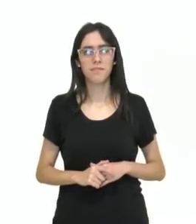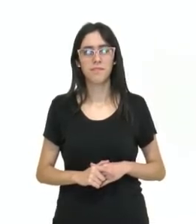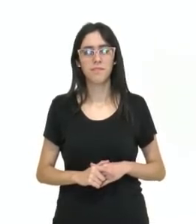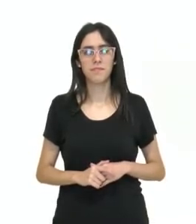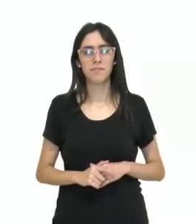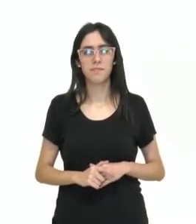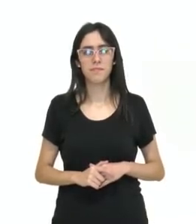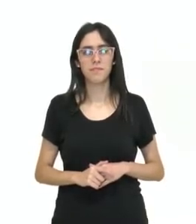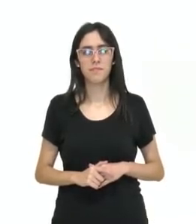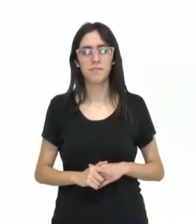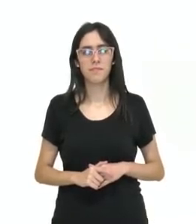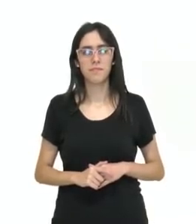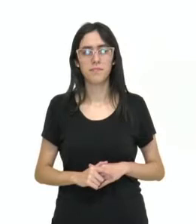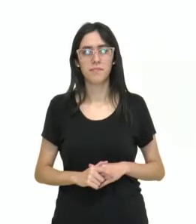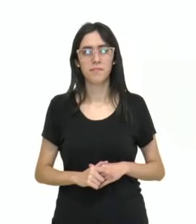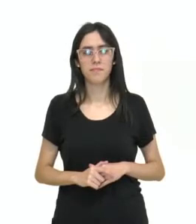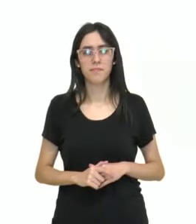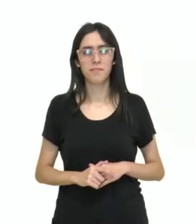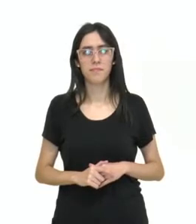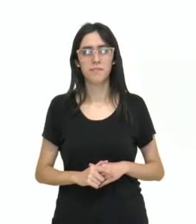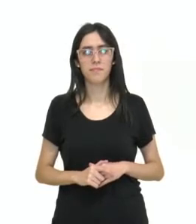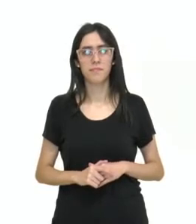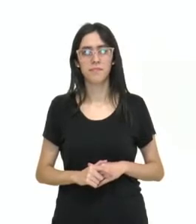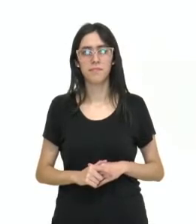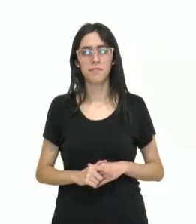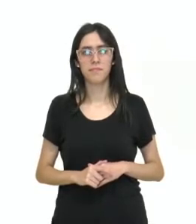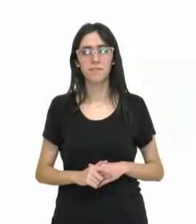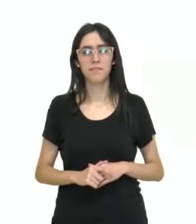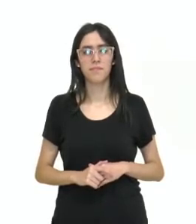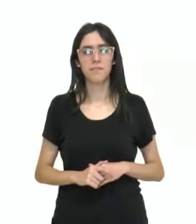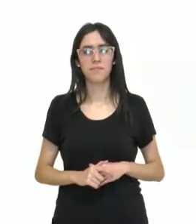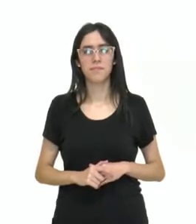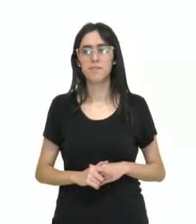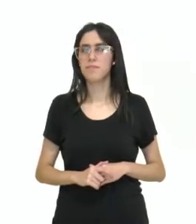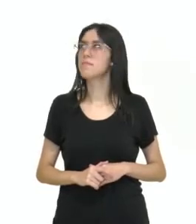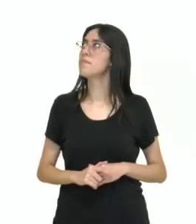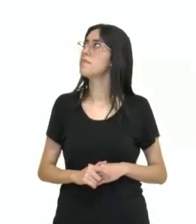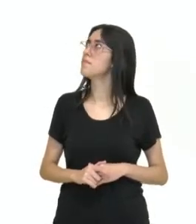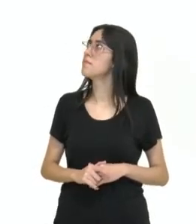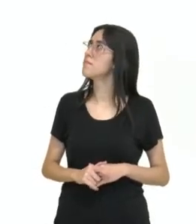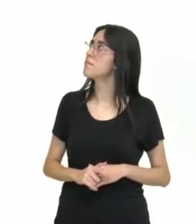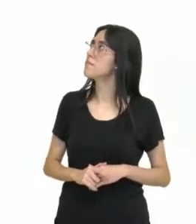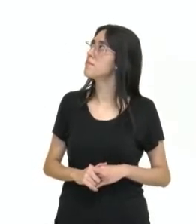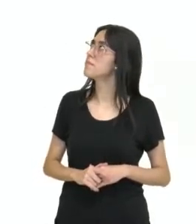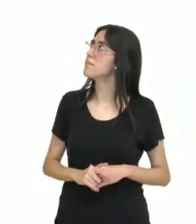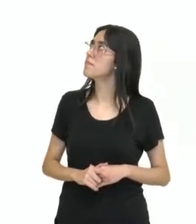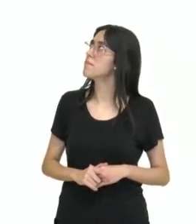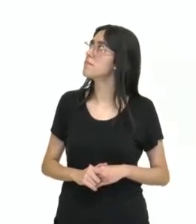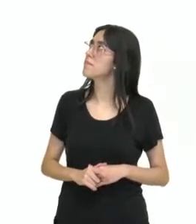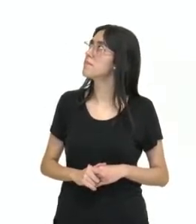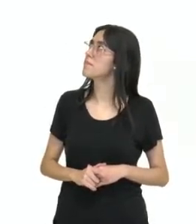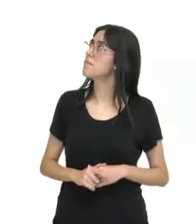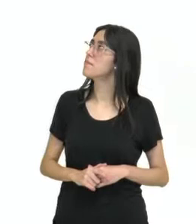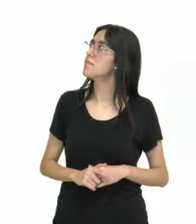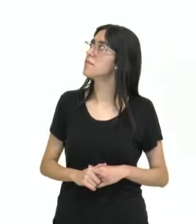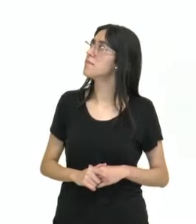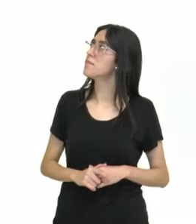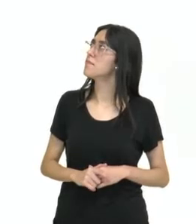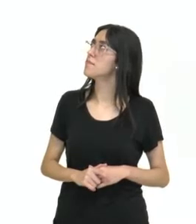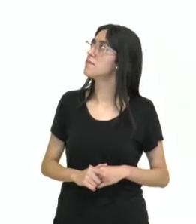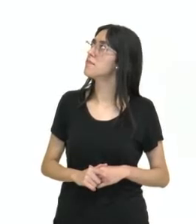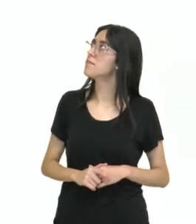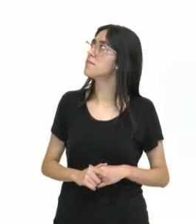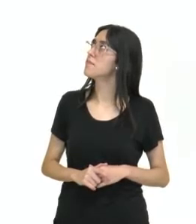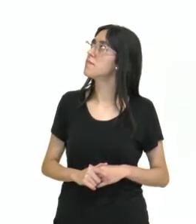ranking del país más visitado en 2013, por detrás de Francia y Estados Unidos. Además,